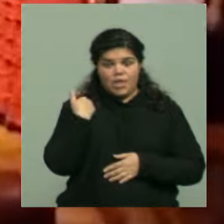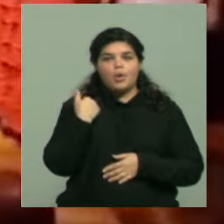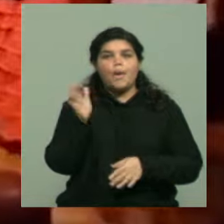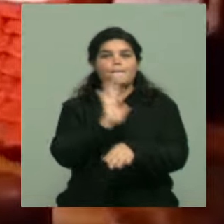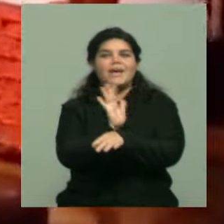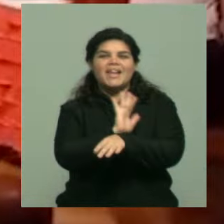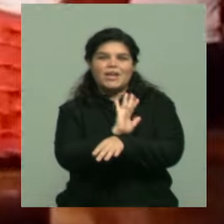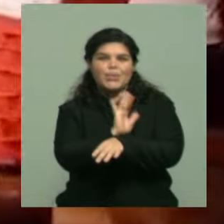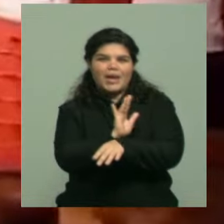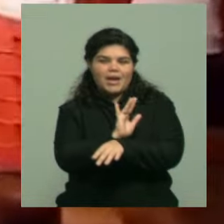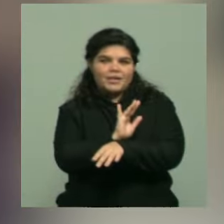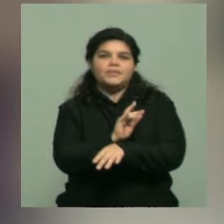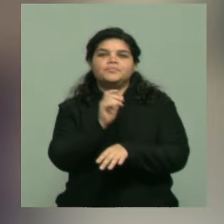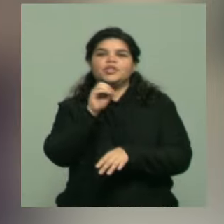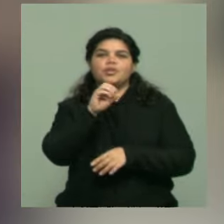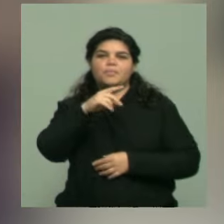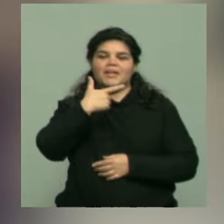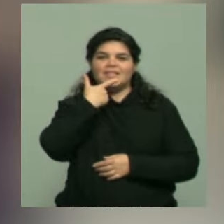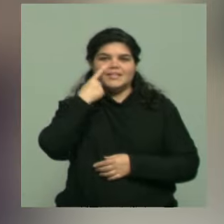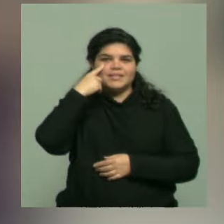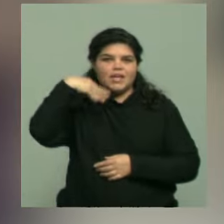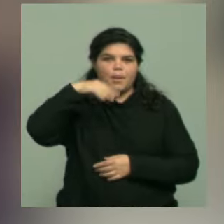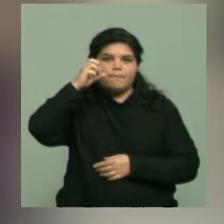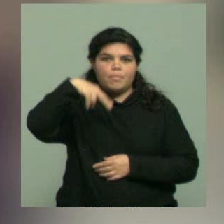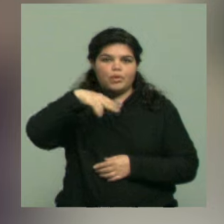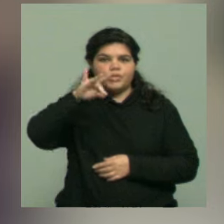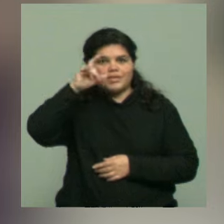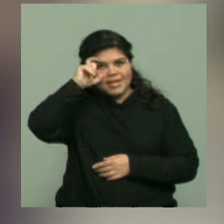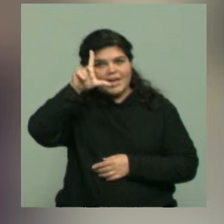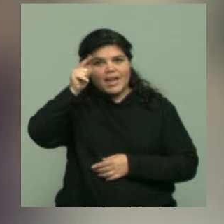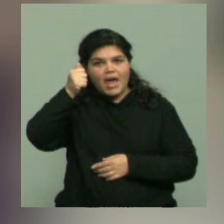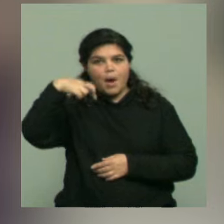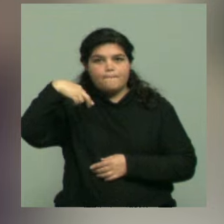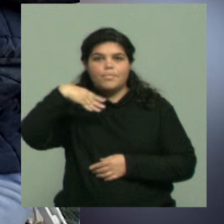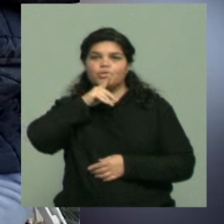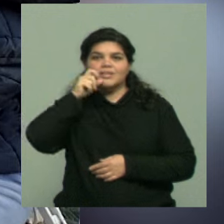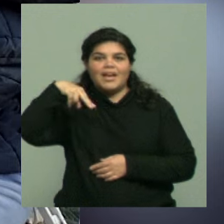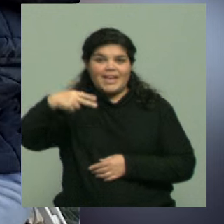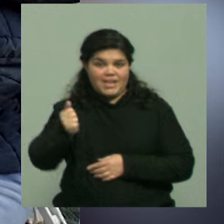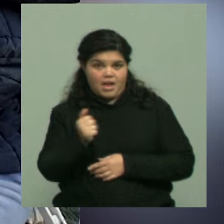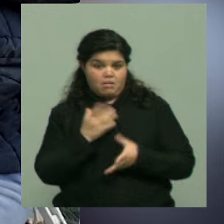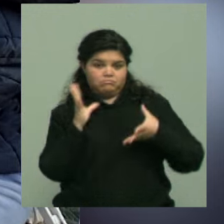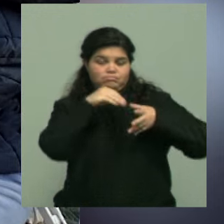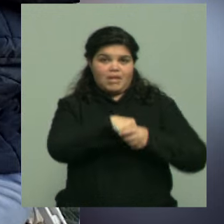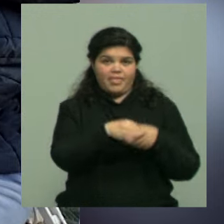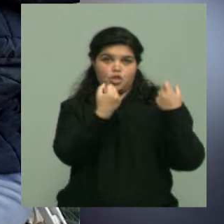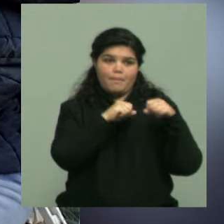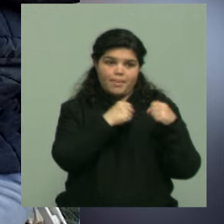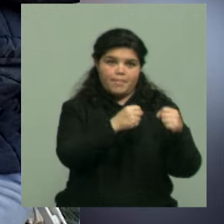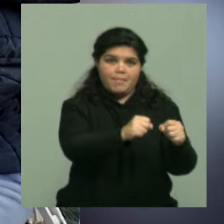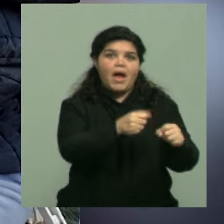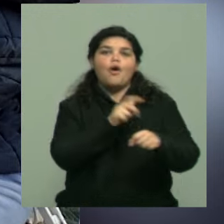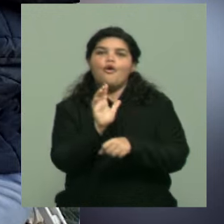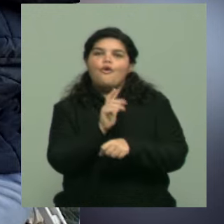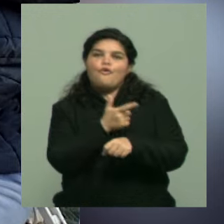película Simón de la Montaña. Entonces en julio no pudieron hacer la muestra que hacen siempre porque participaron de esta película, de filmación de esta